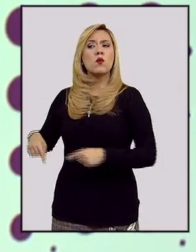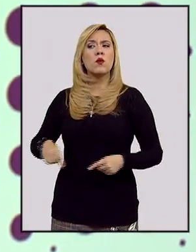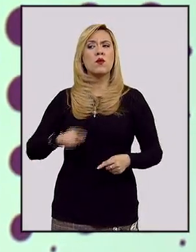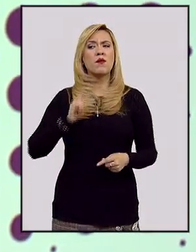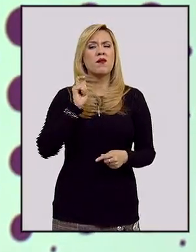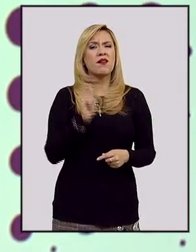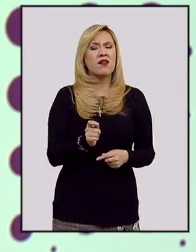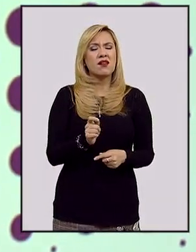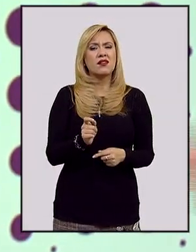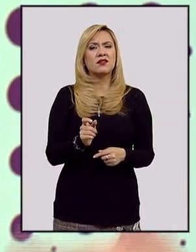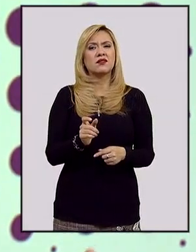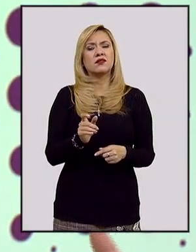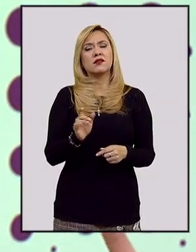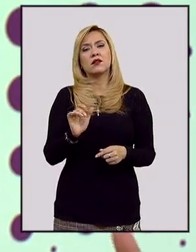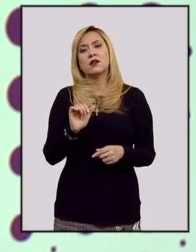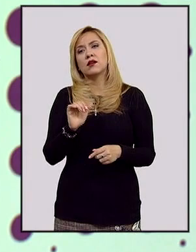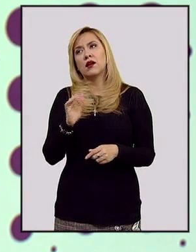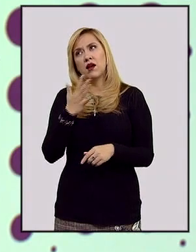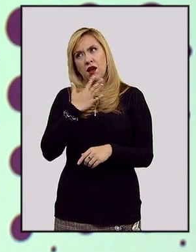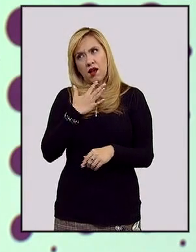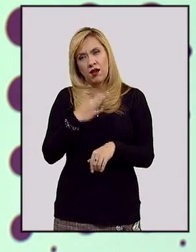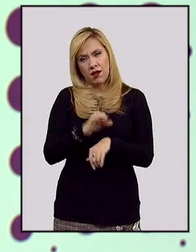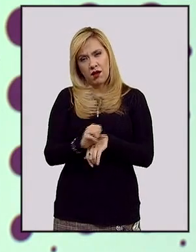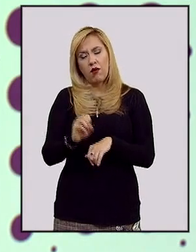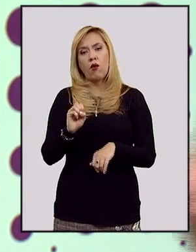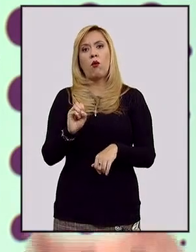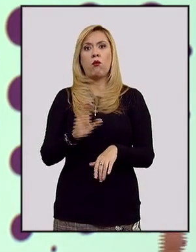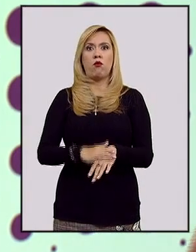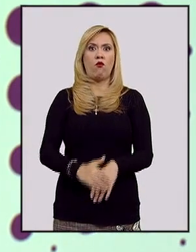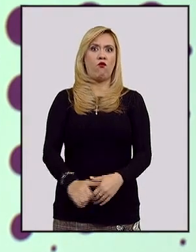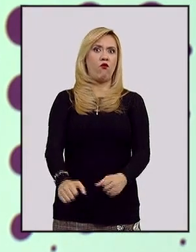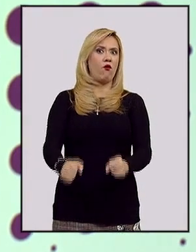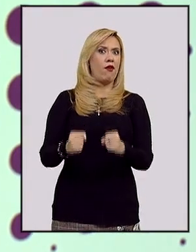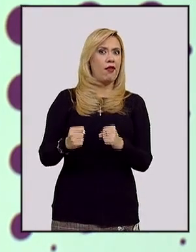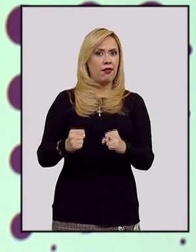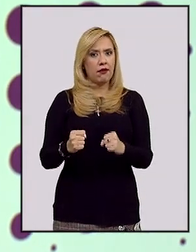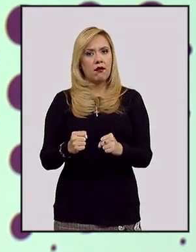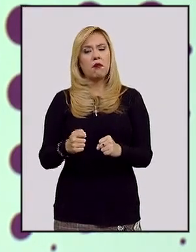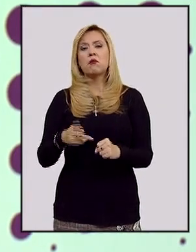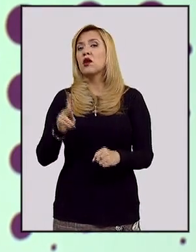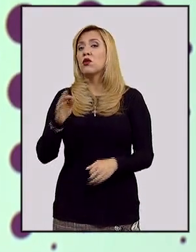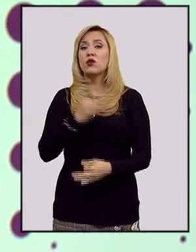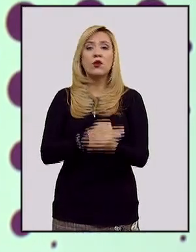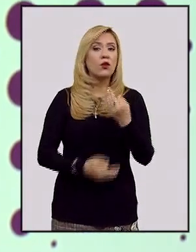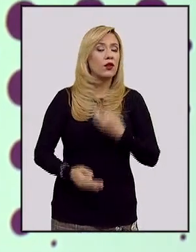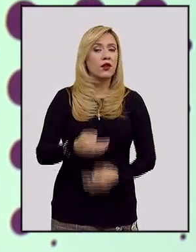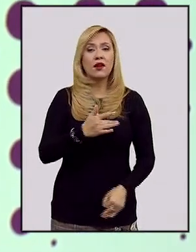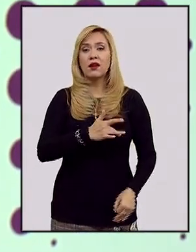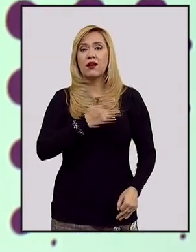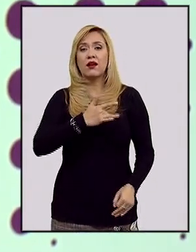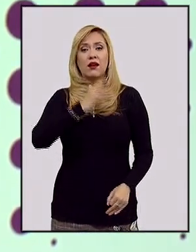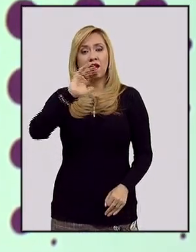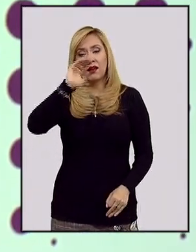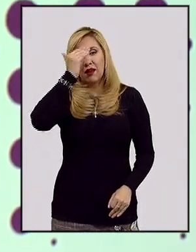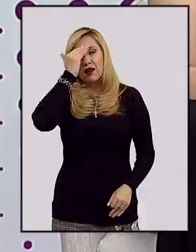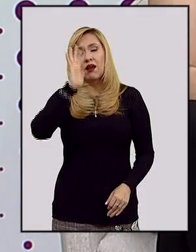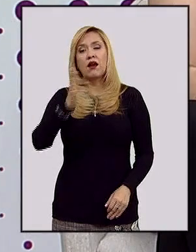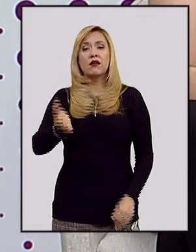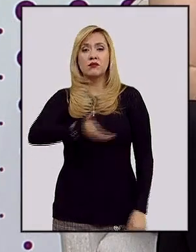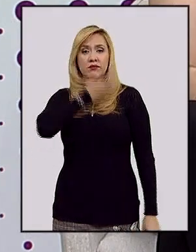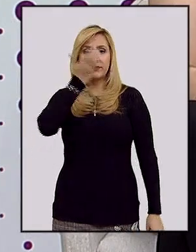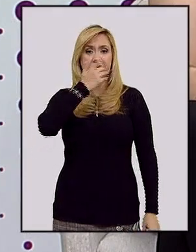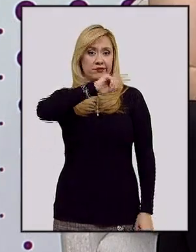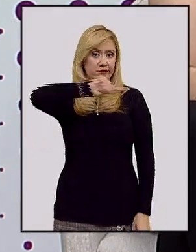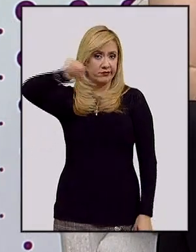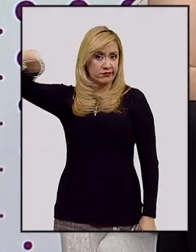violencias, algunas más sutiles, otras más expresas, pero al final del día está muy internalizado en el modo